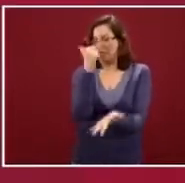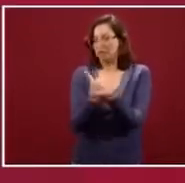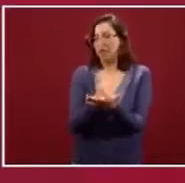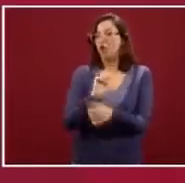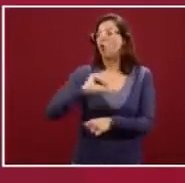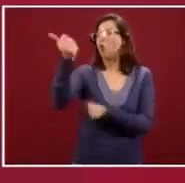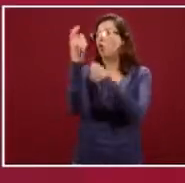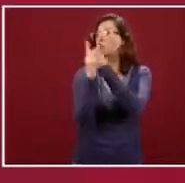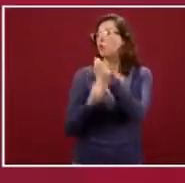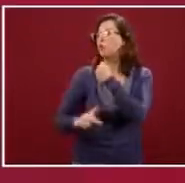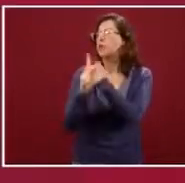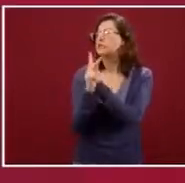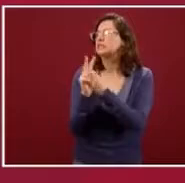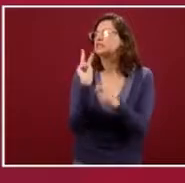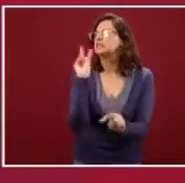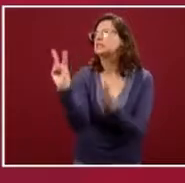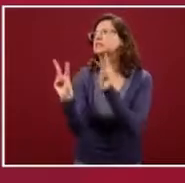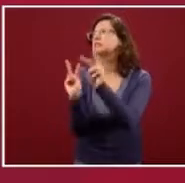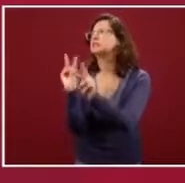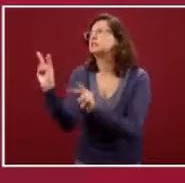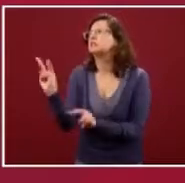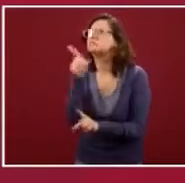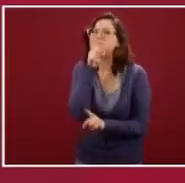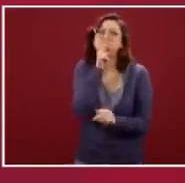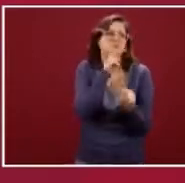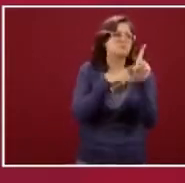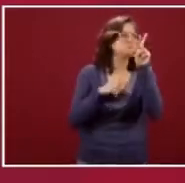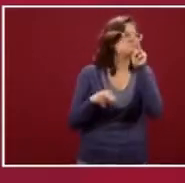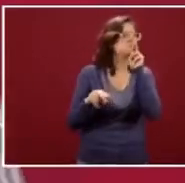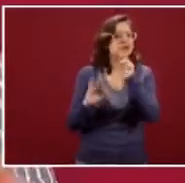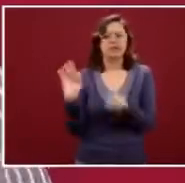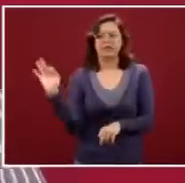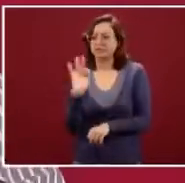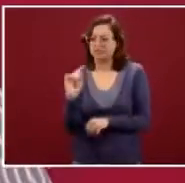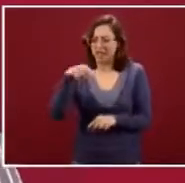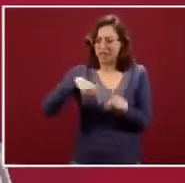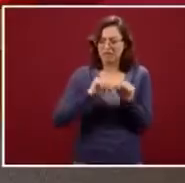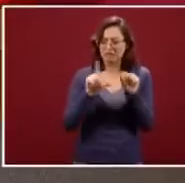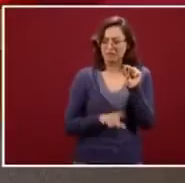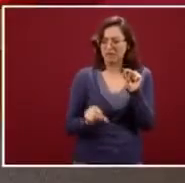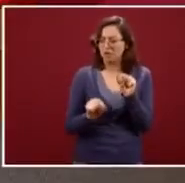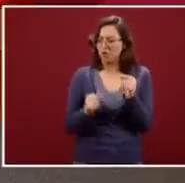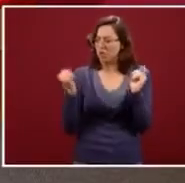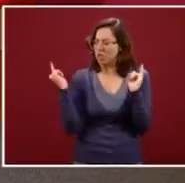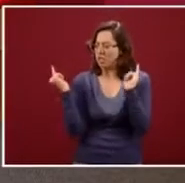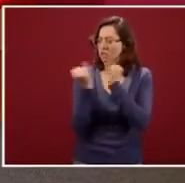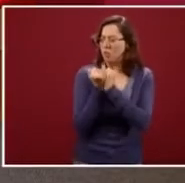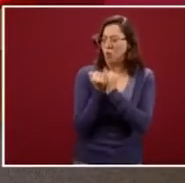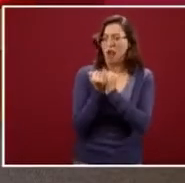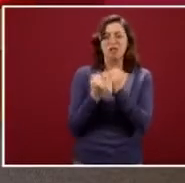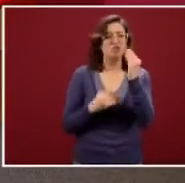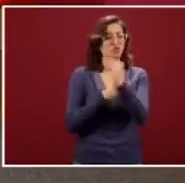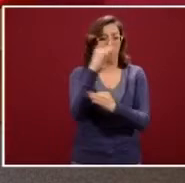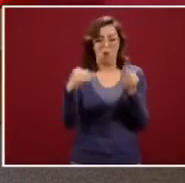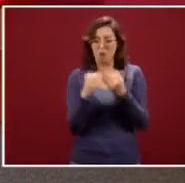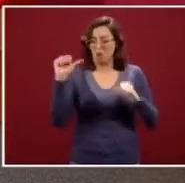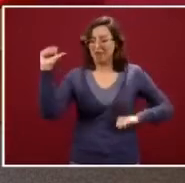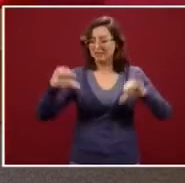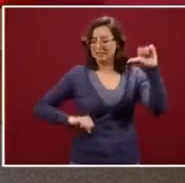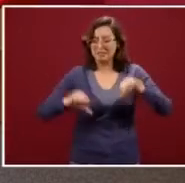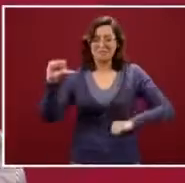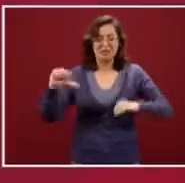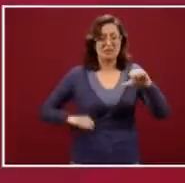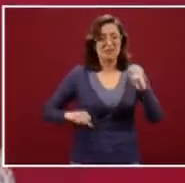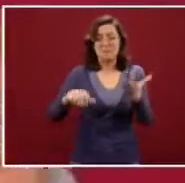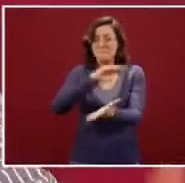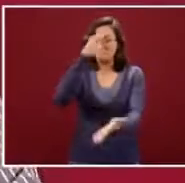experiencias de otros países, está pensando en que es posible hacer una suspensión absoluta de actividades de la